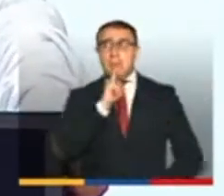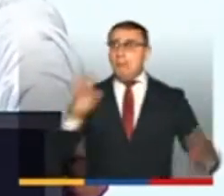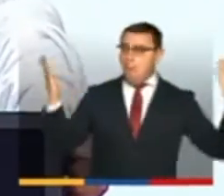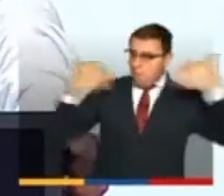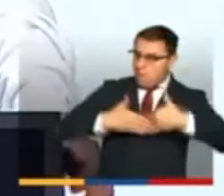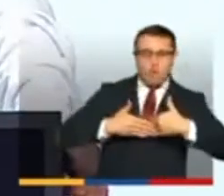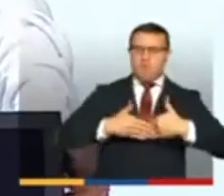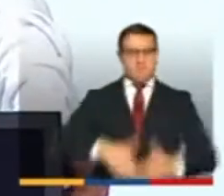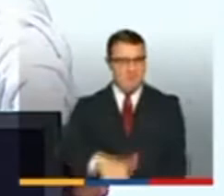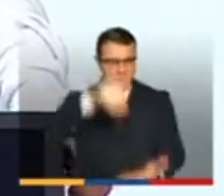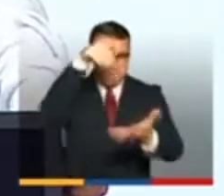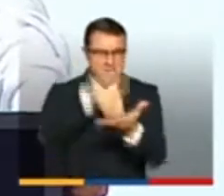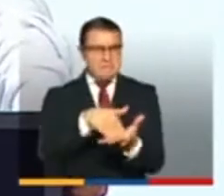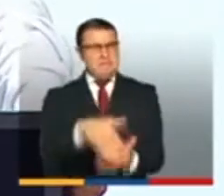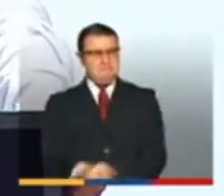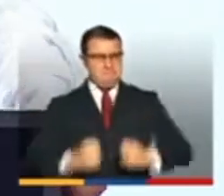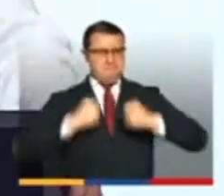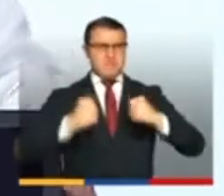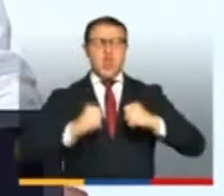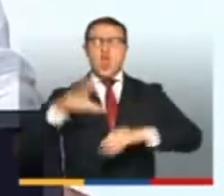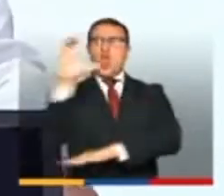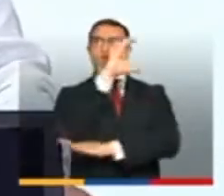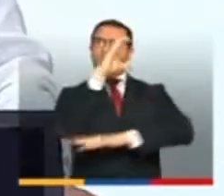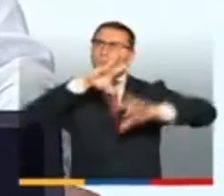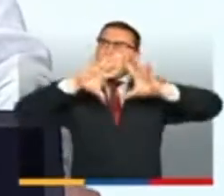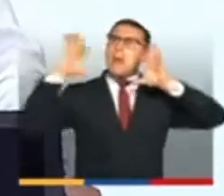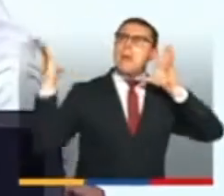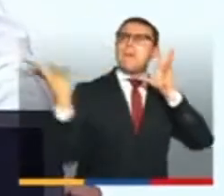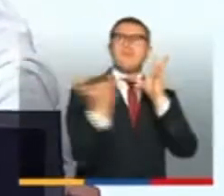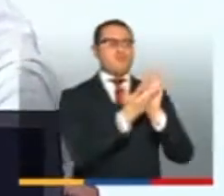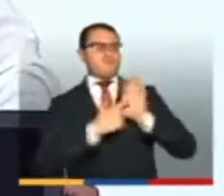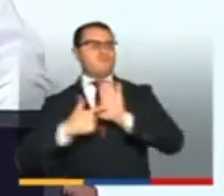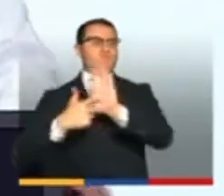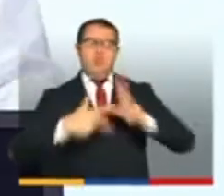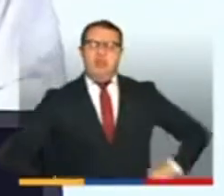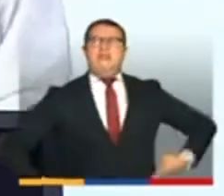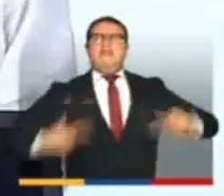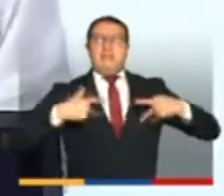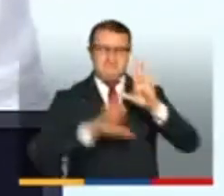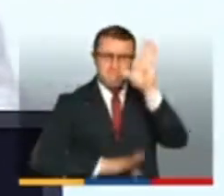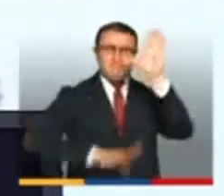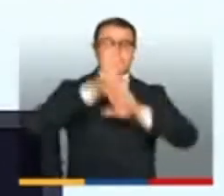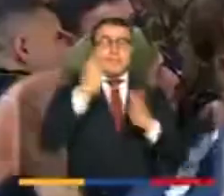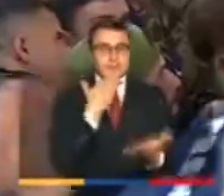en una potencia Mundial de la vida Gracias muy amables